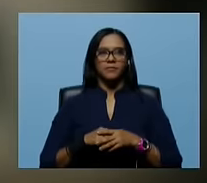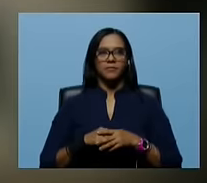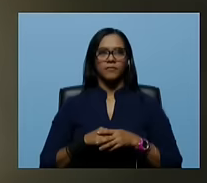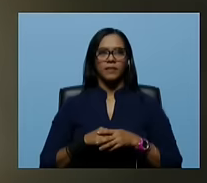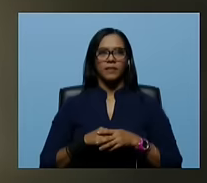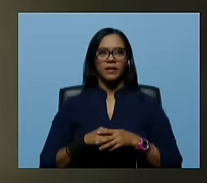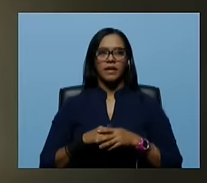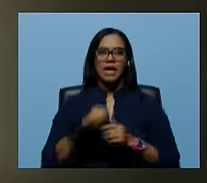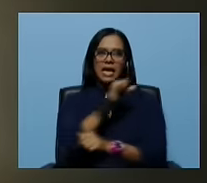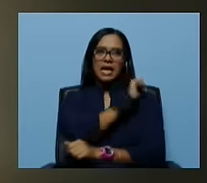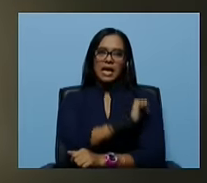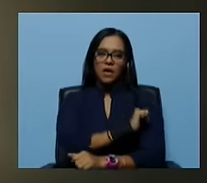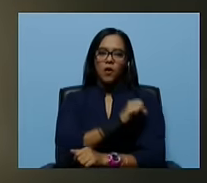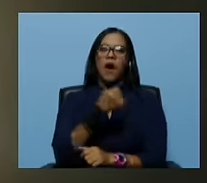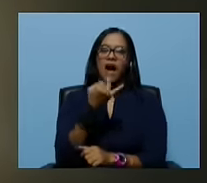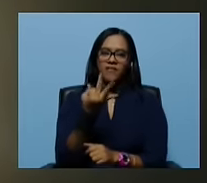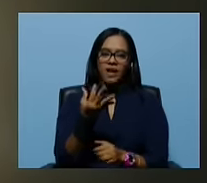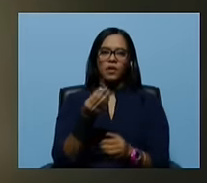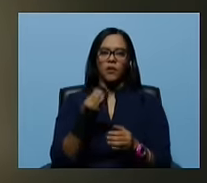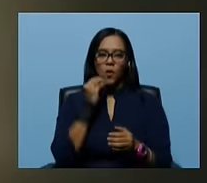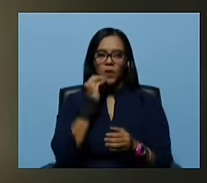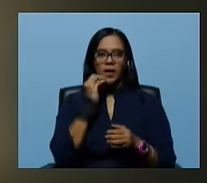Hirió a varios muchachos,